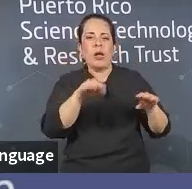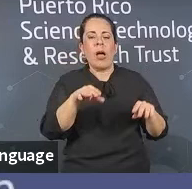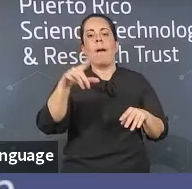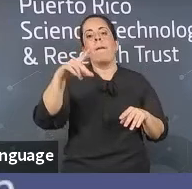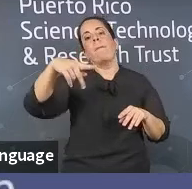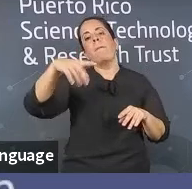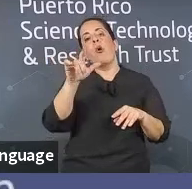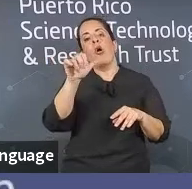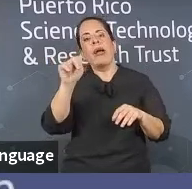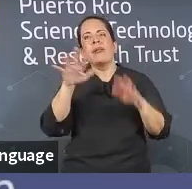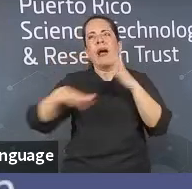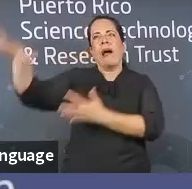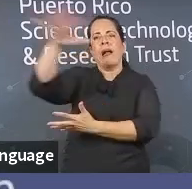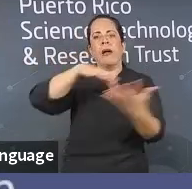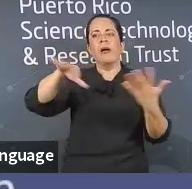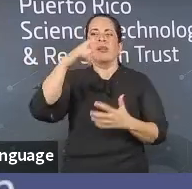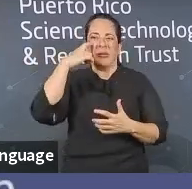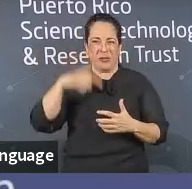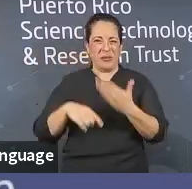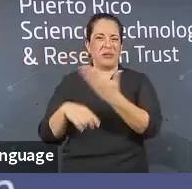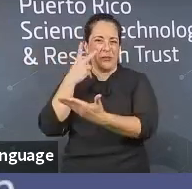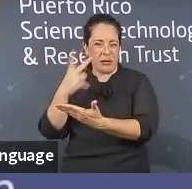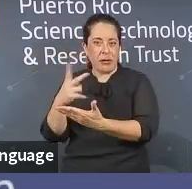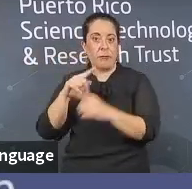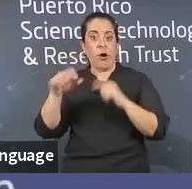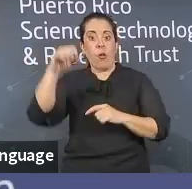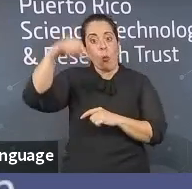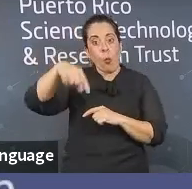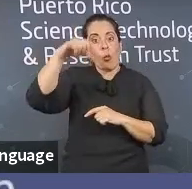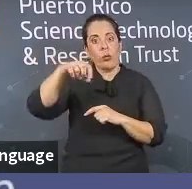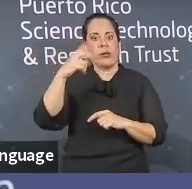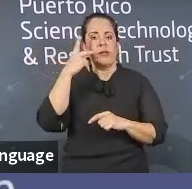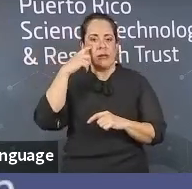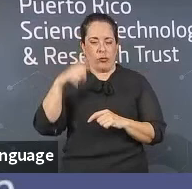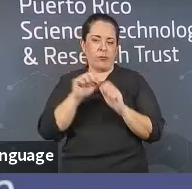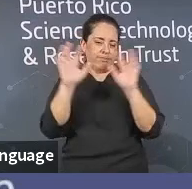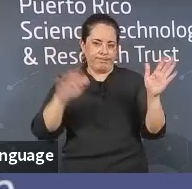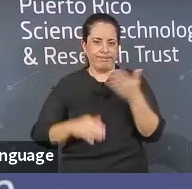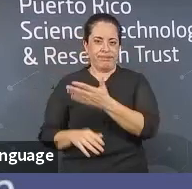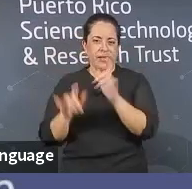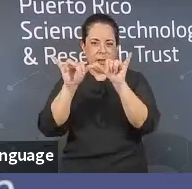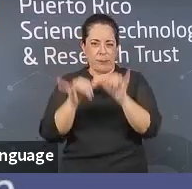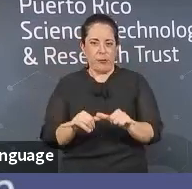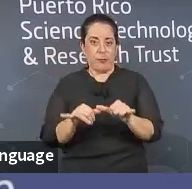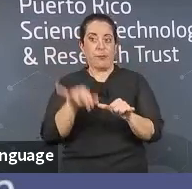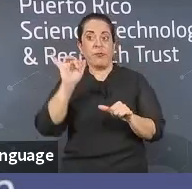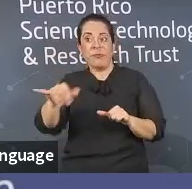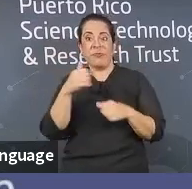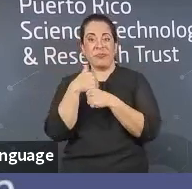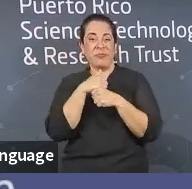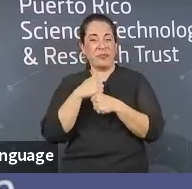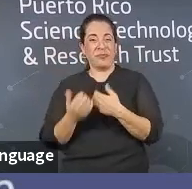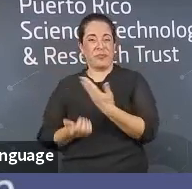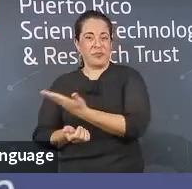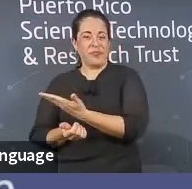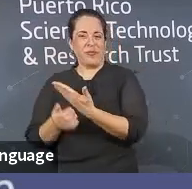el ambiente, por eso es que se ven así, pero en realidad las gotas se aprecian claramente el tamaño de gota. Y lo que están haciendo aquí en